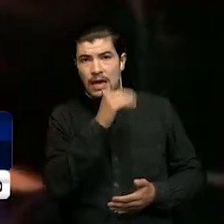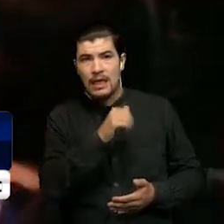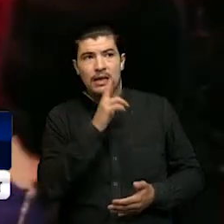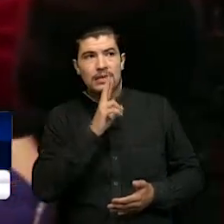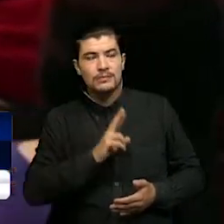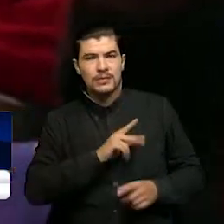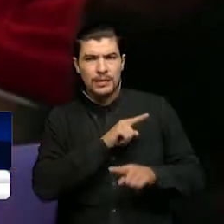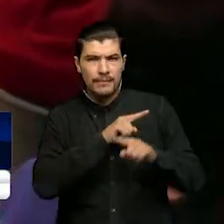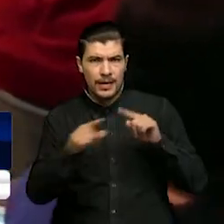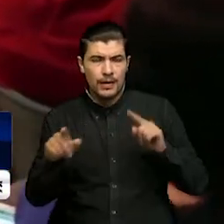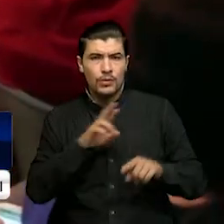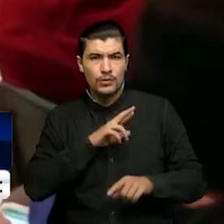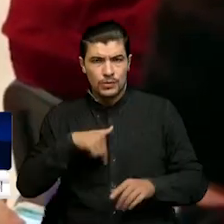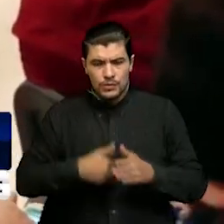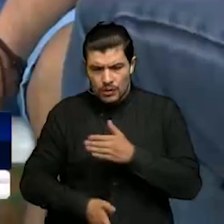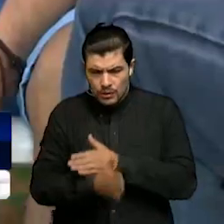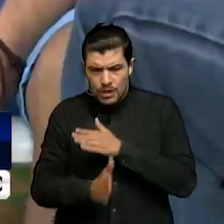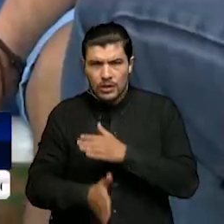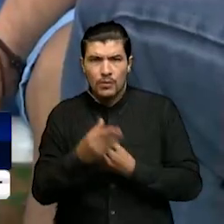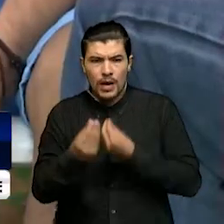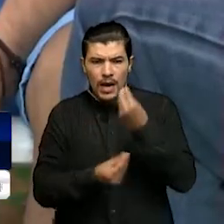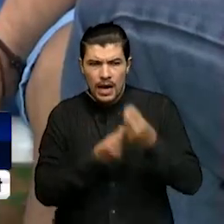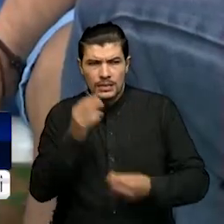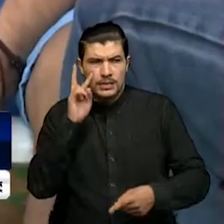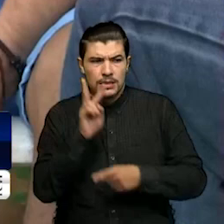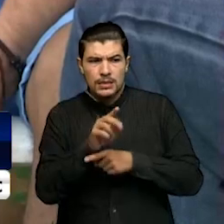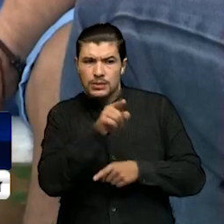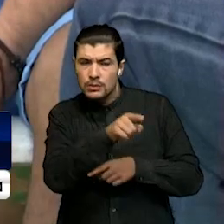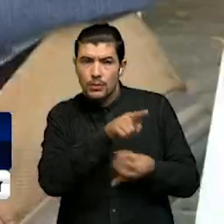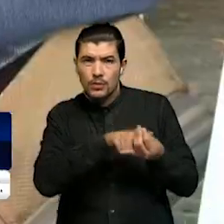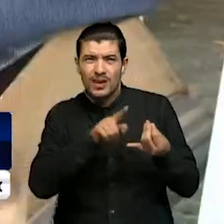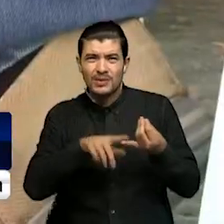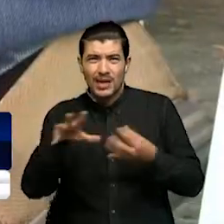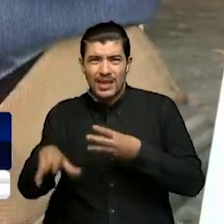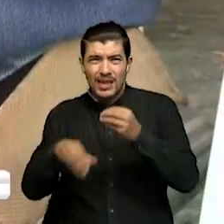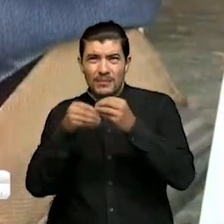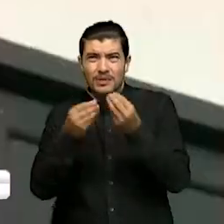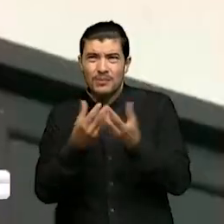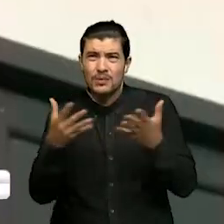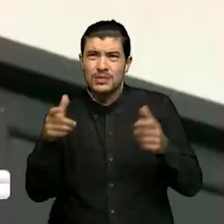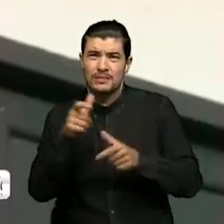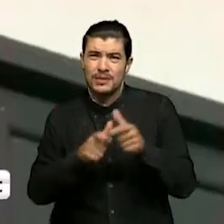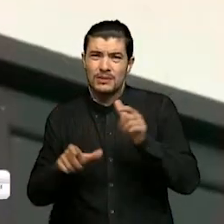alguna sin embargo continuaremos haciendo seguimiento a este caso que se suma a la lista de pendientes de esta entidad